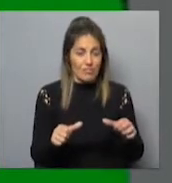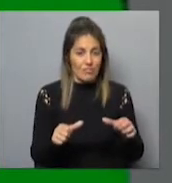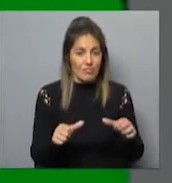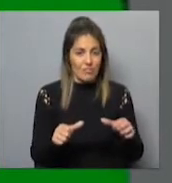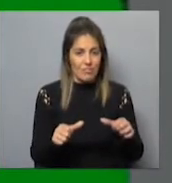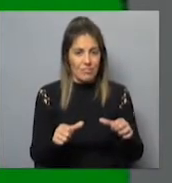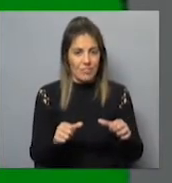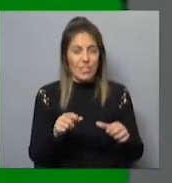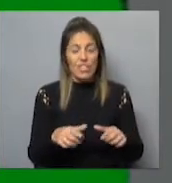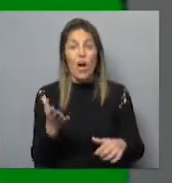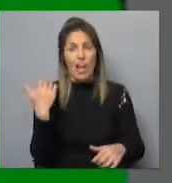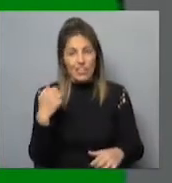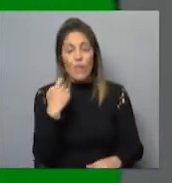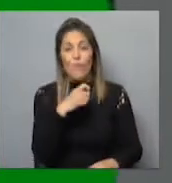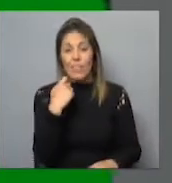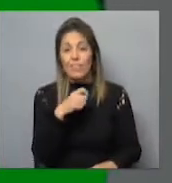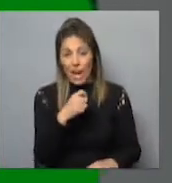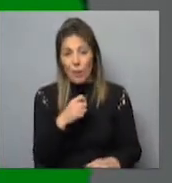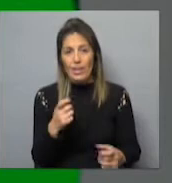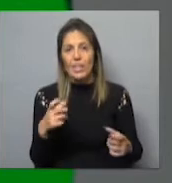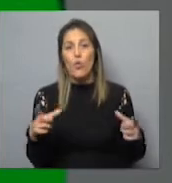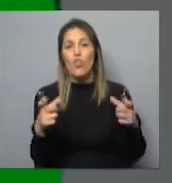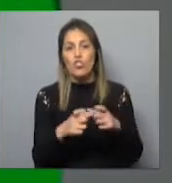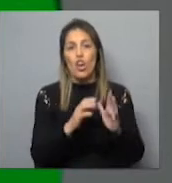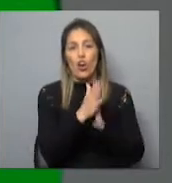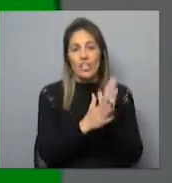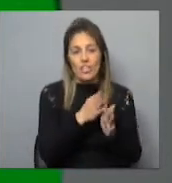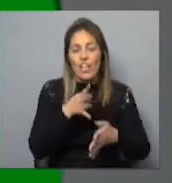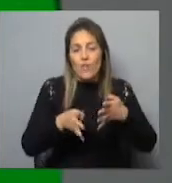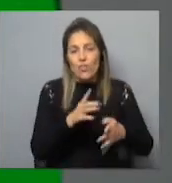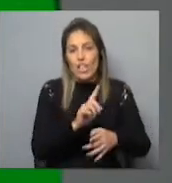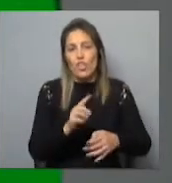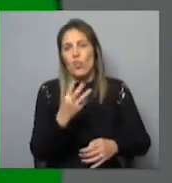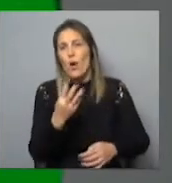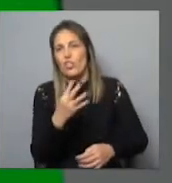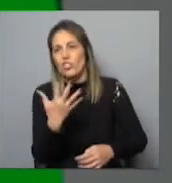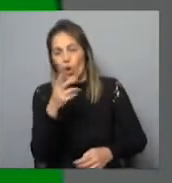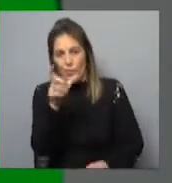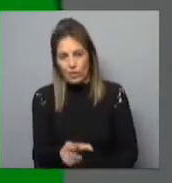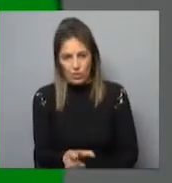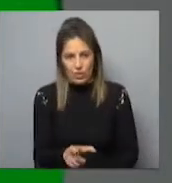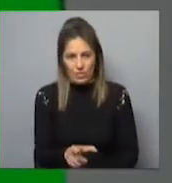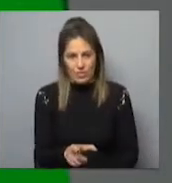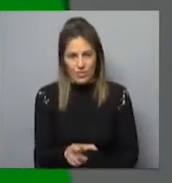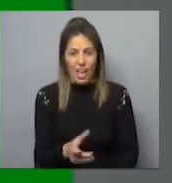que era un gran debe de tener un consejo nacional que funcionase que no fueran 45 personas